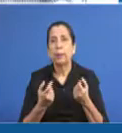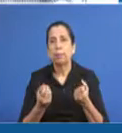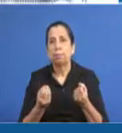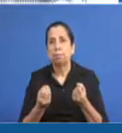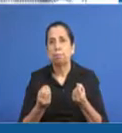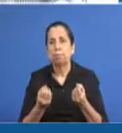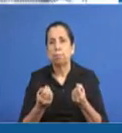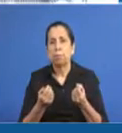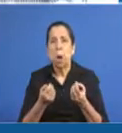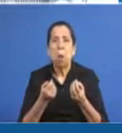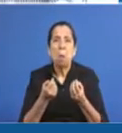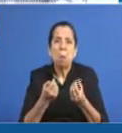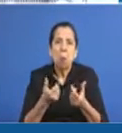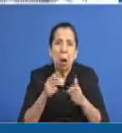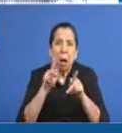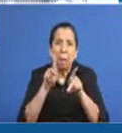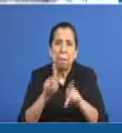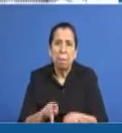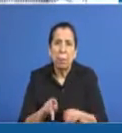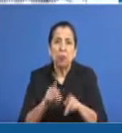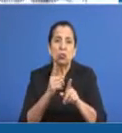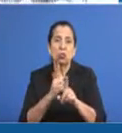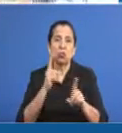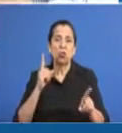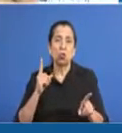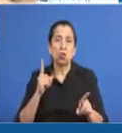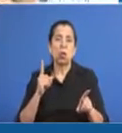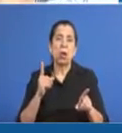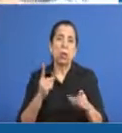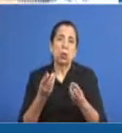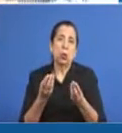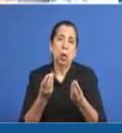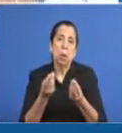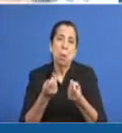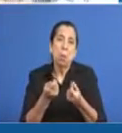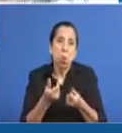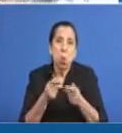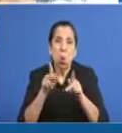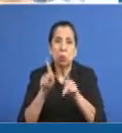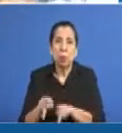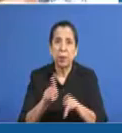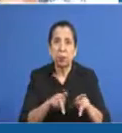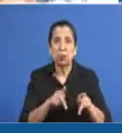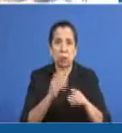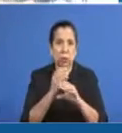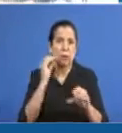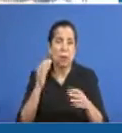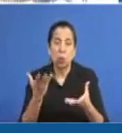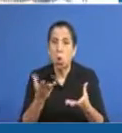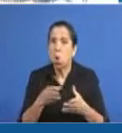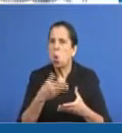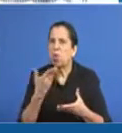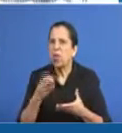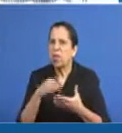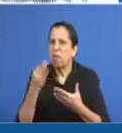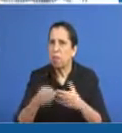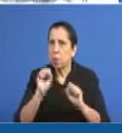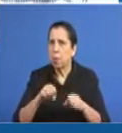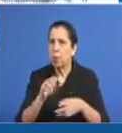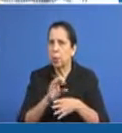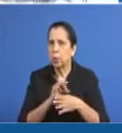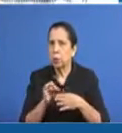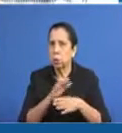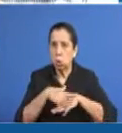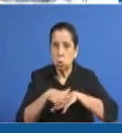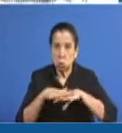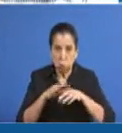tienen que hacer espacios para guardar ese distanciamiento físico. ¿Se ha conversado para ver qué mecanismo y de qué manera se puede solucionar esta